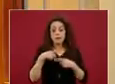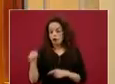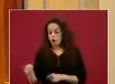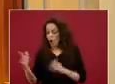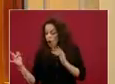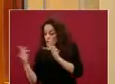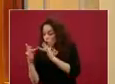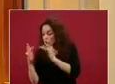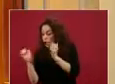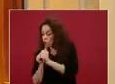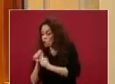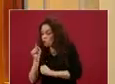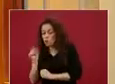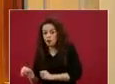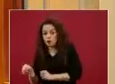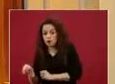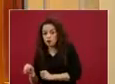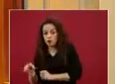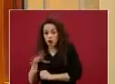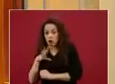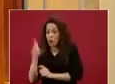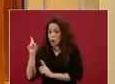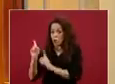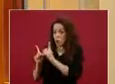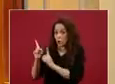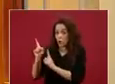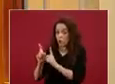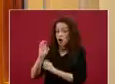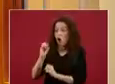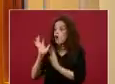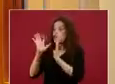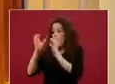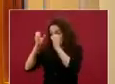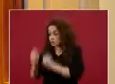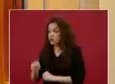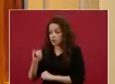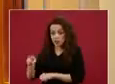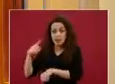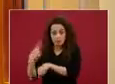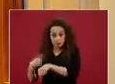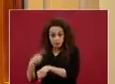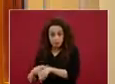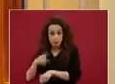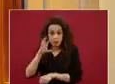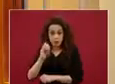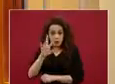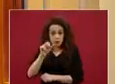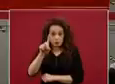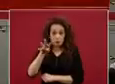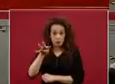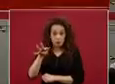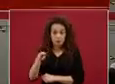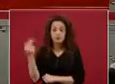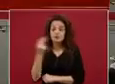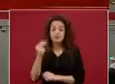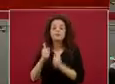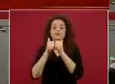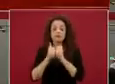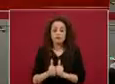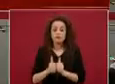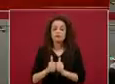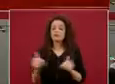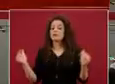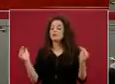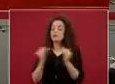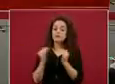otra que puede ser sospechosa o que ya fue confirmada a COVID-19 debe quedarse en aislamiento